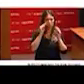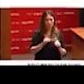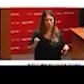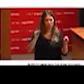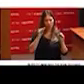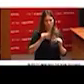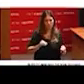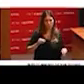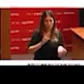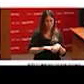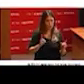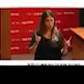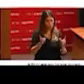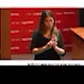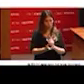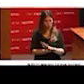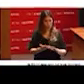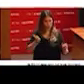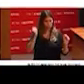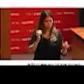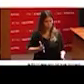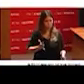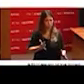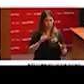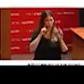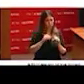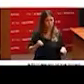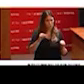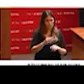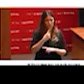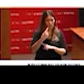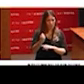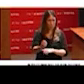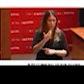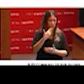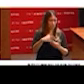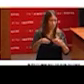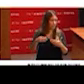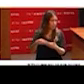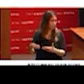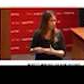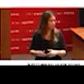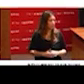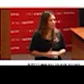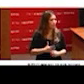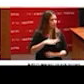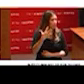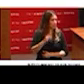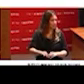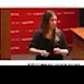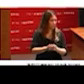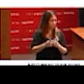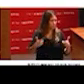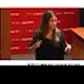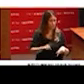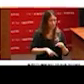tiempos muy cortos es lo que hacemos Eh apoyando a nuestros clientes tenemos una capacidad de crecimiento es hay